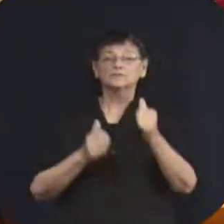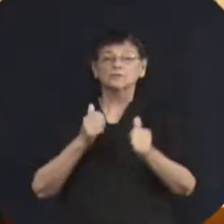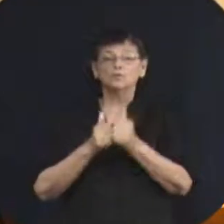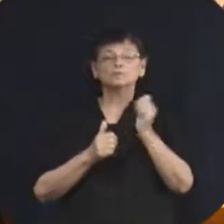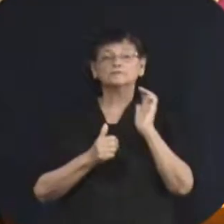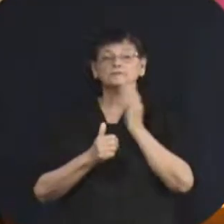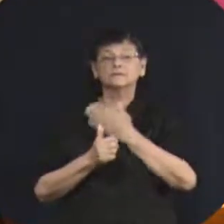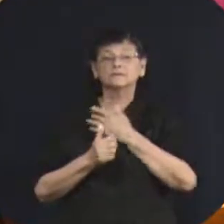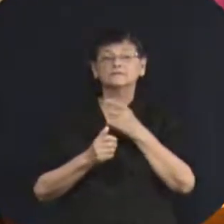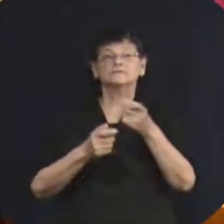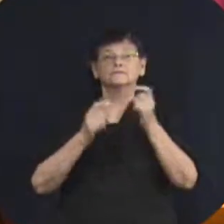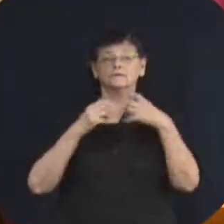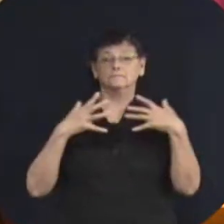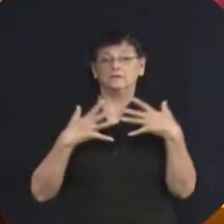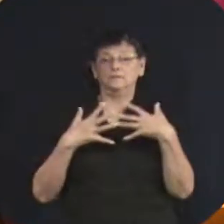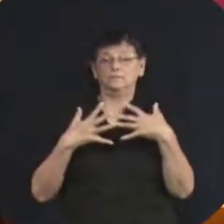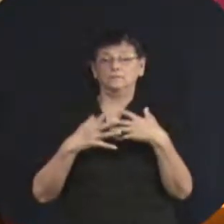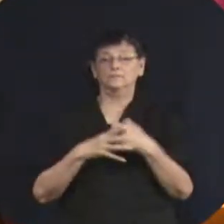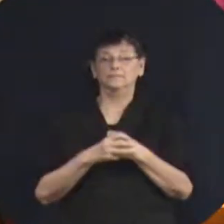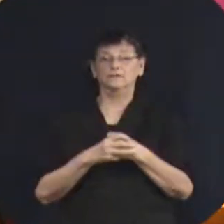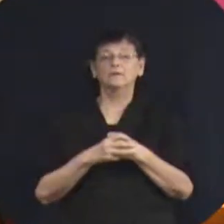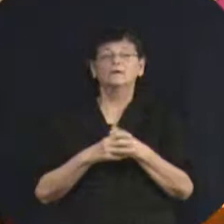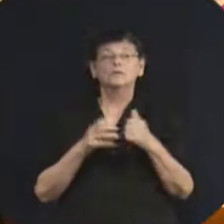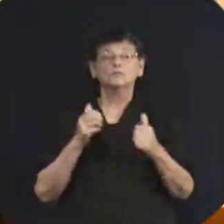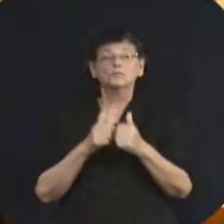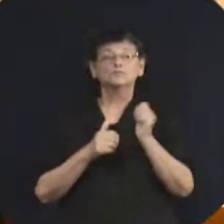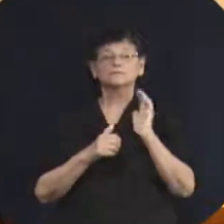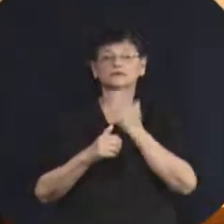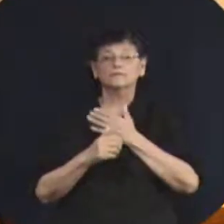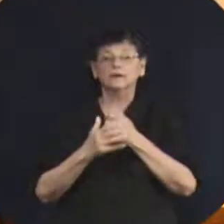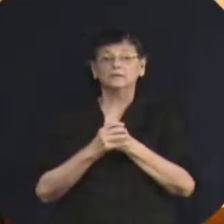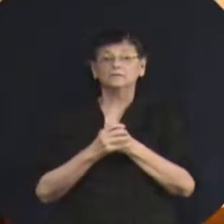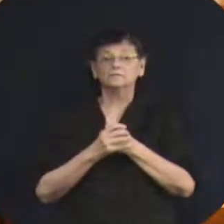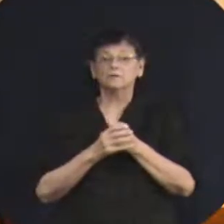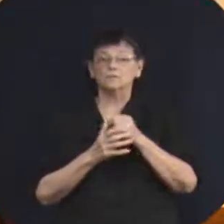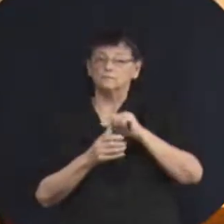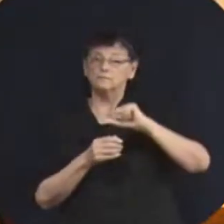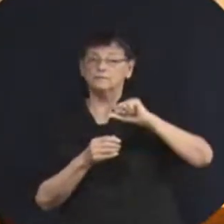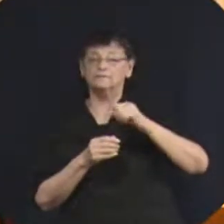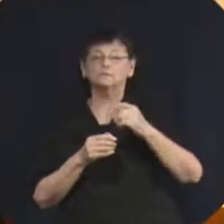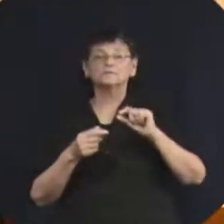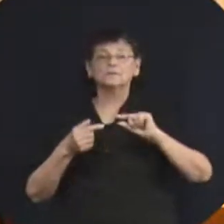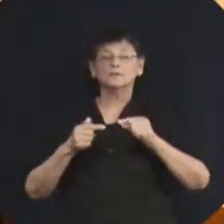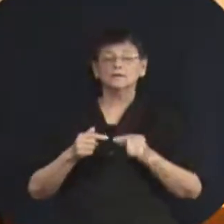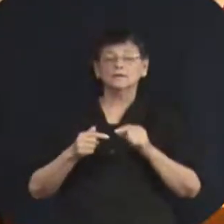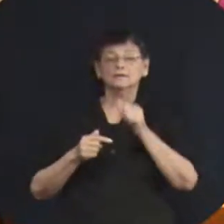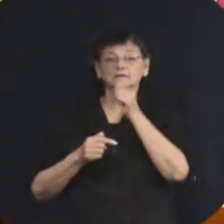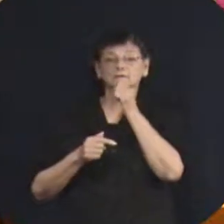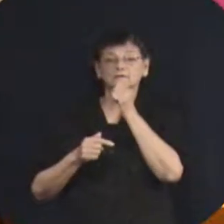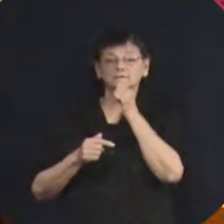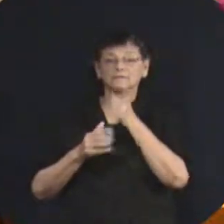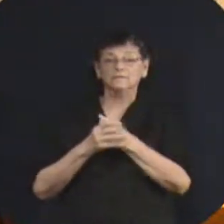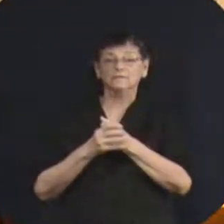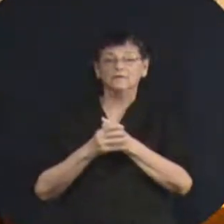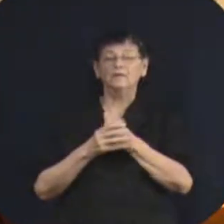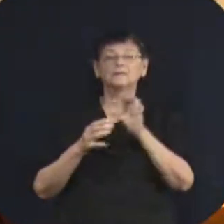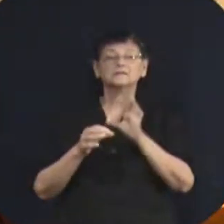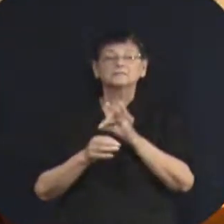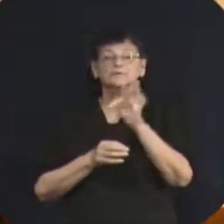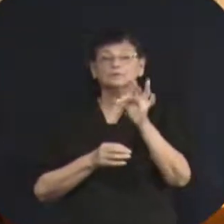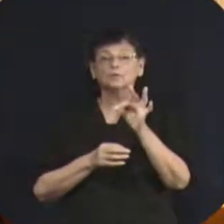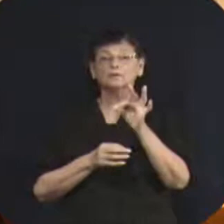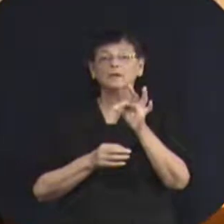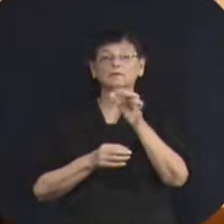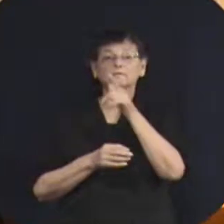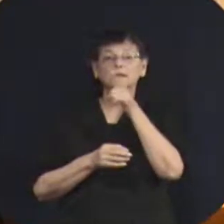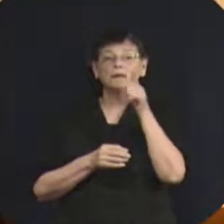mayoría de nosotros nos da miedo. La mayoría de nosotros rechazamos el dolor y el sufrimiento. Y la espiritualidad